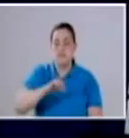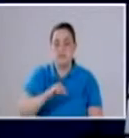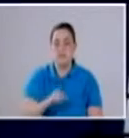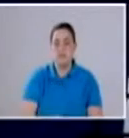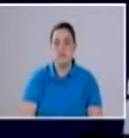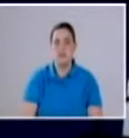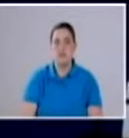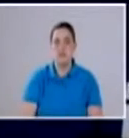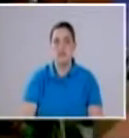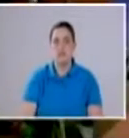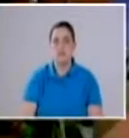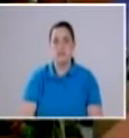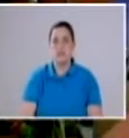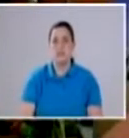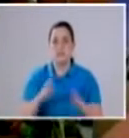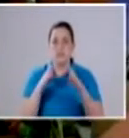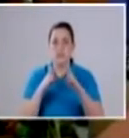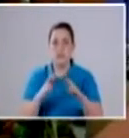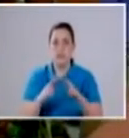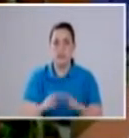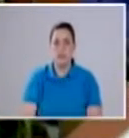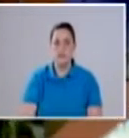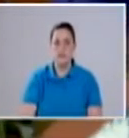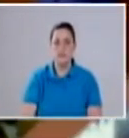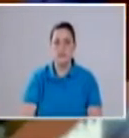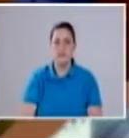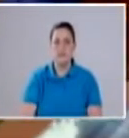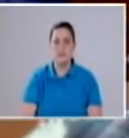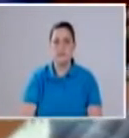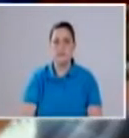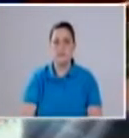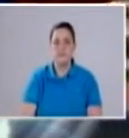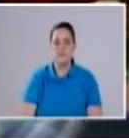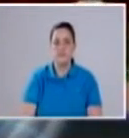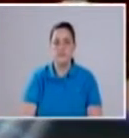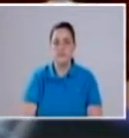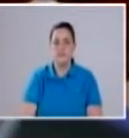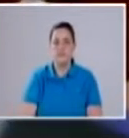evalúen bien allá arriba, le dije. Estaba arriesgando mi chance.